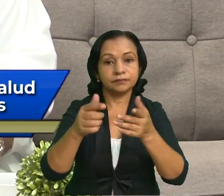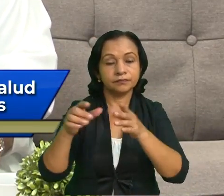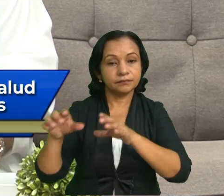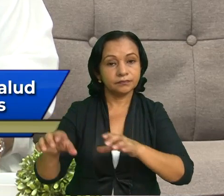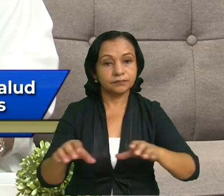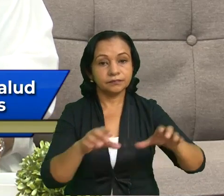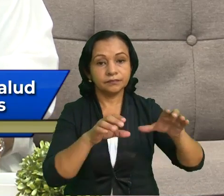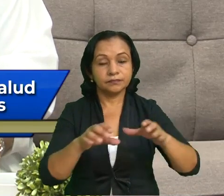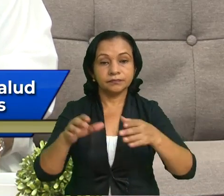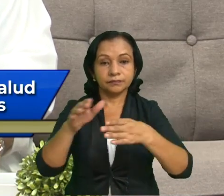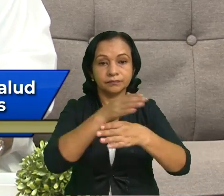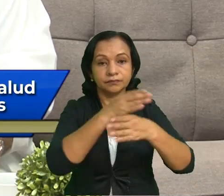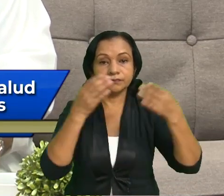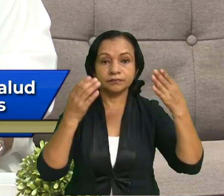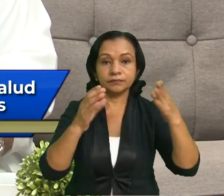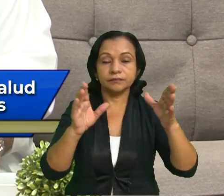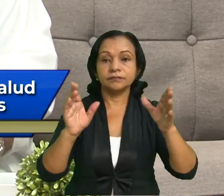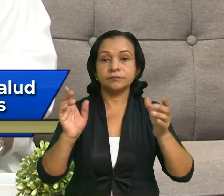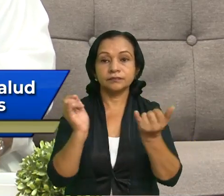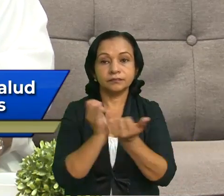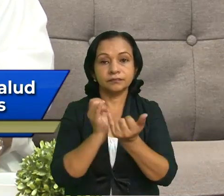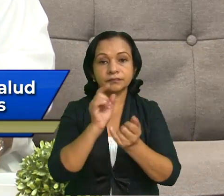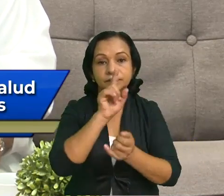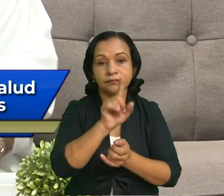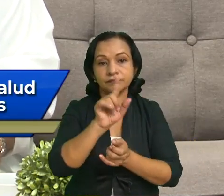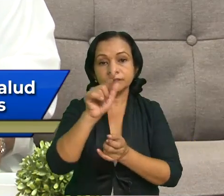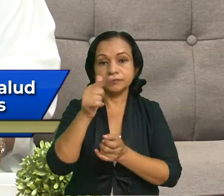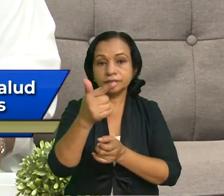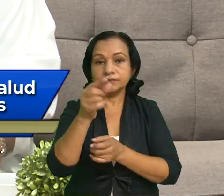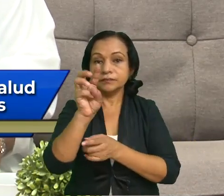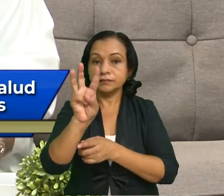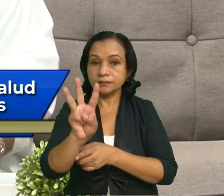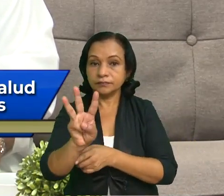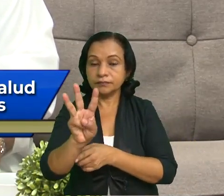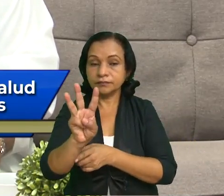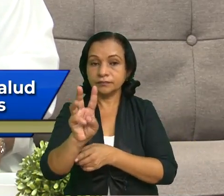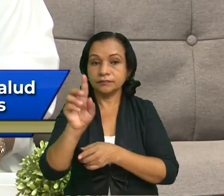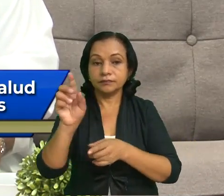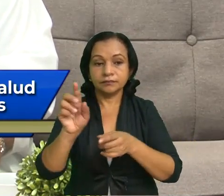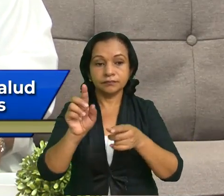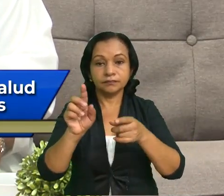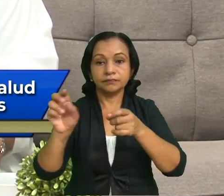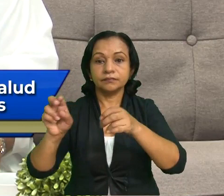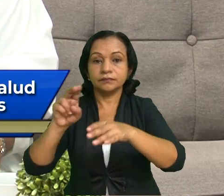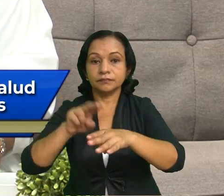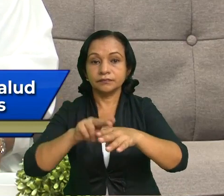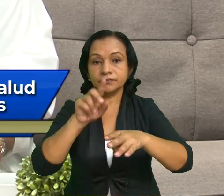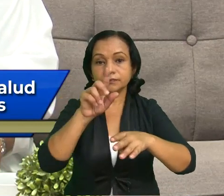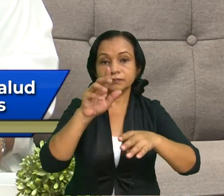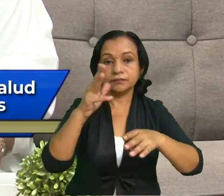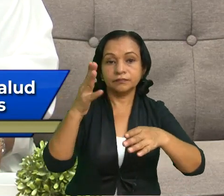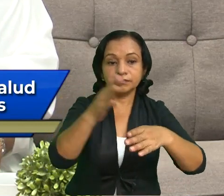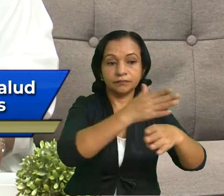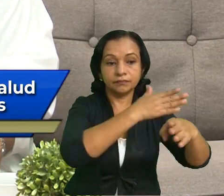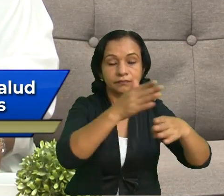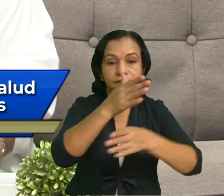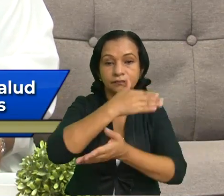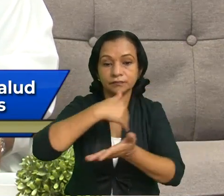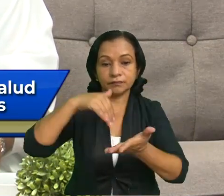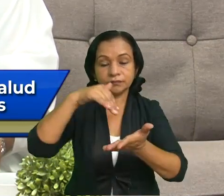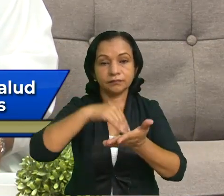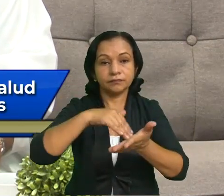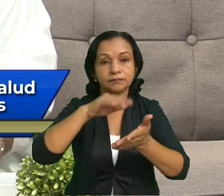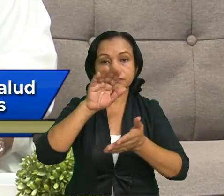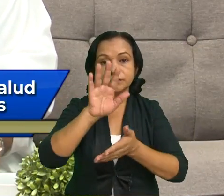los puestos de mando que a nivel nacional tenemos un total de 173 uno a nivel nacional en los diecinueve xilai del país y en los 153